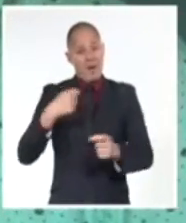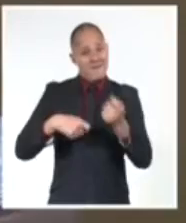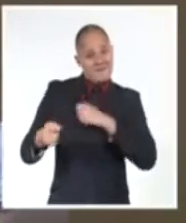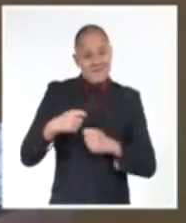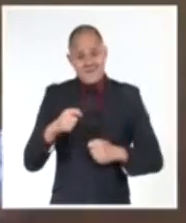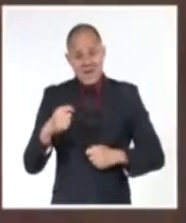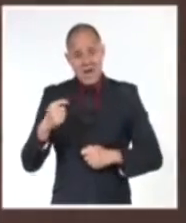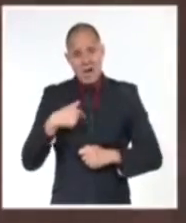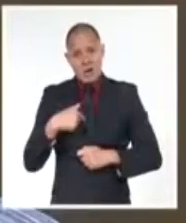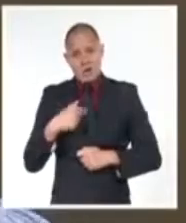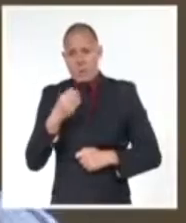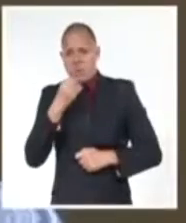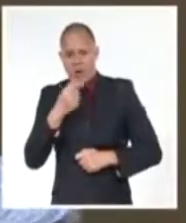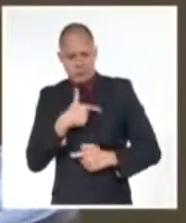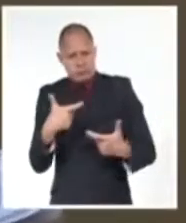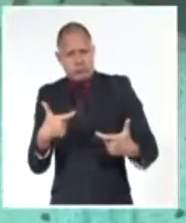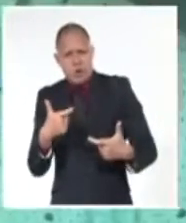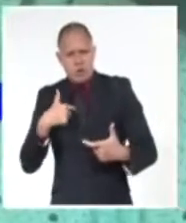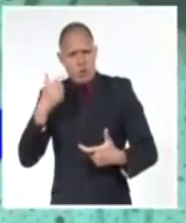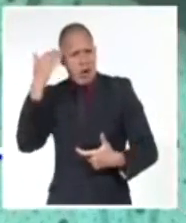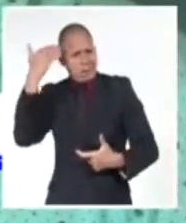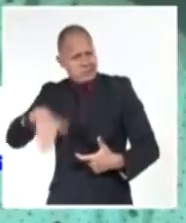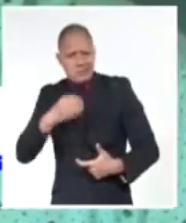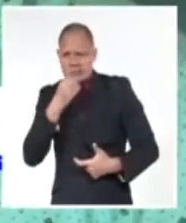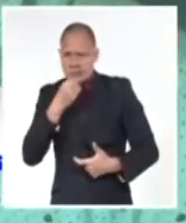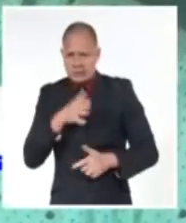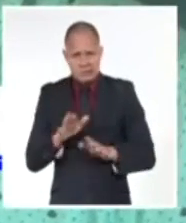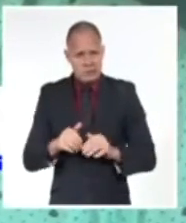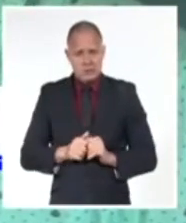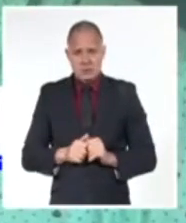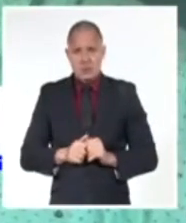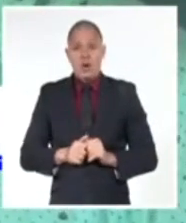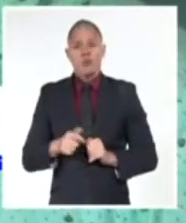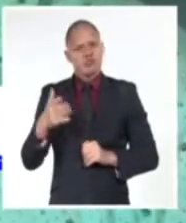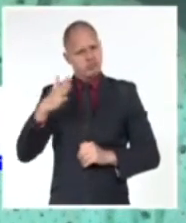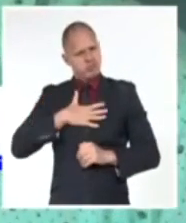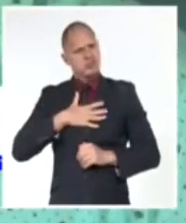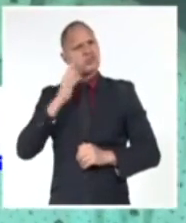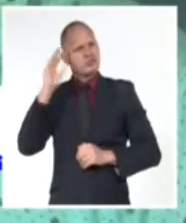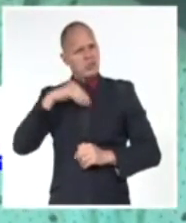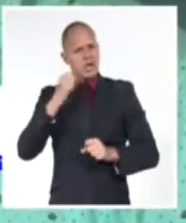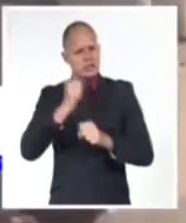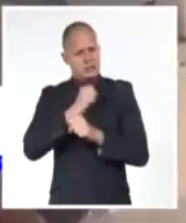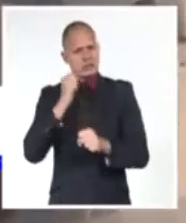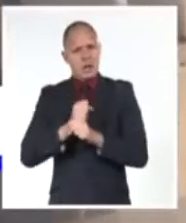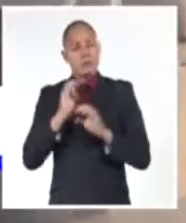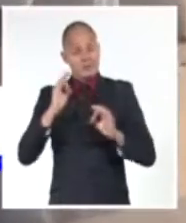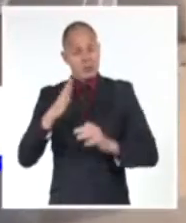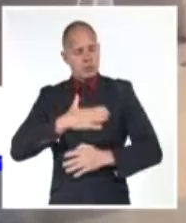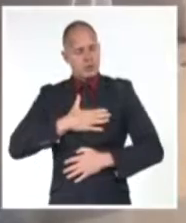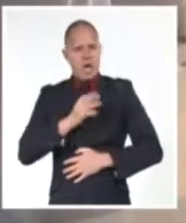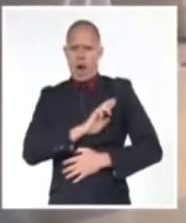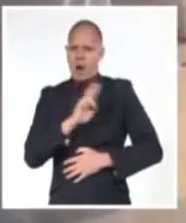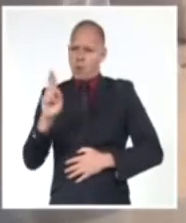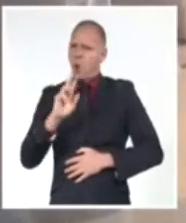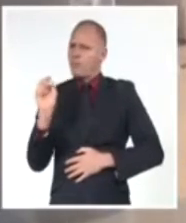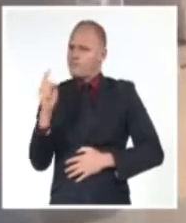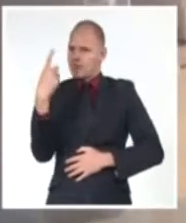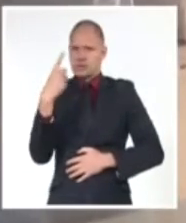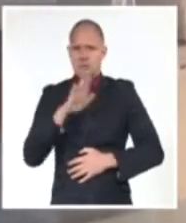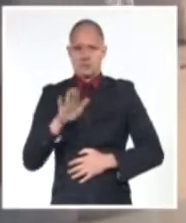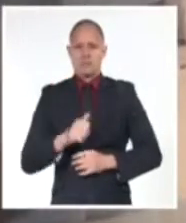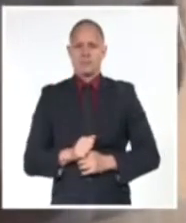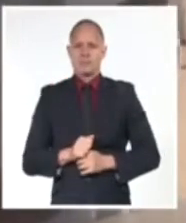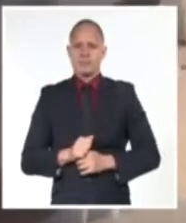osado, trabajador, un sentido de pertenencia para el trabajo, revolucionario ante todo. Productos del Valle